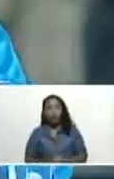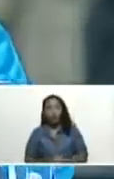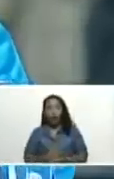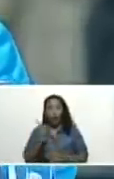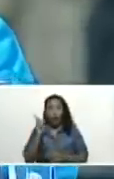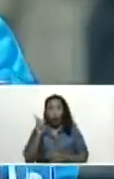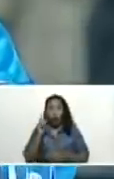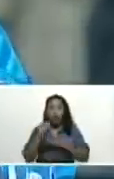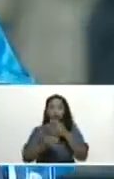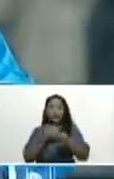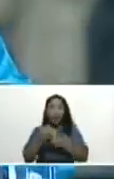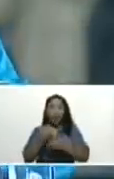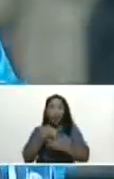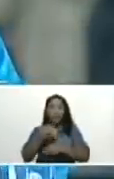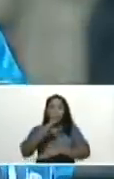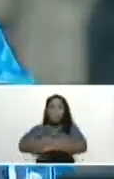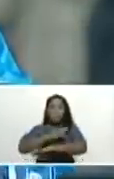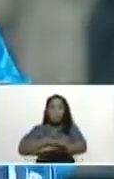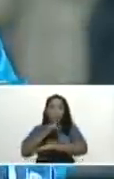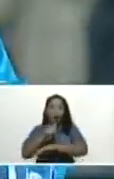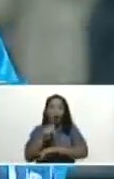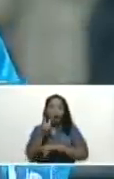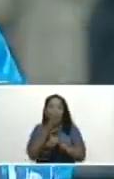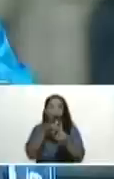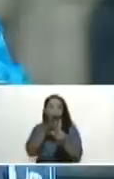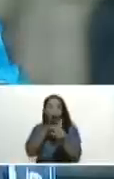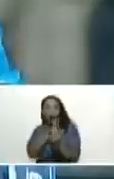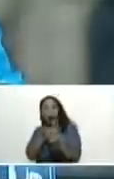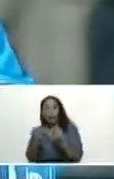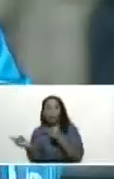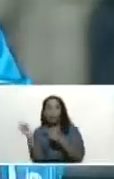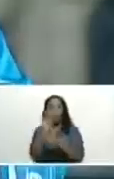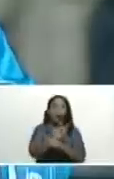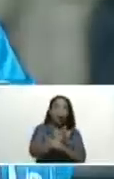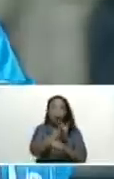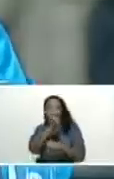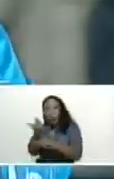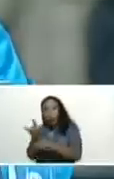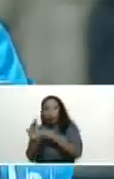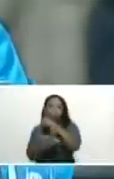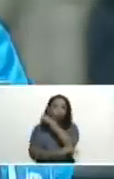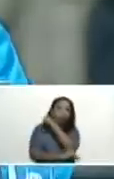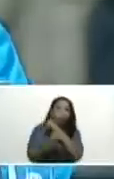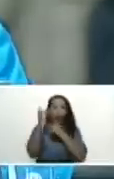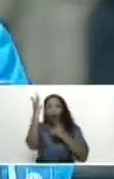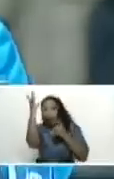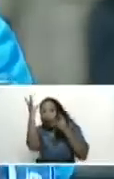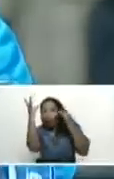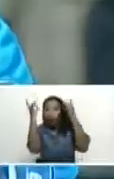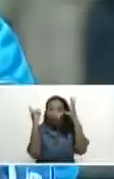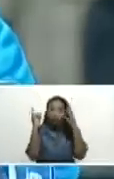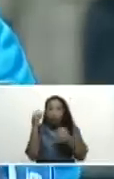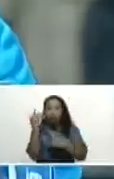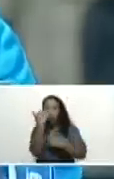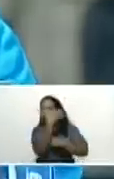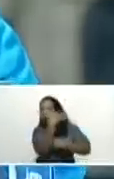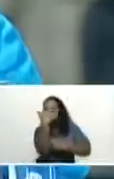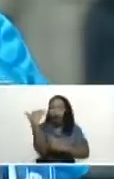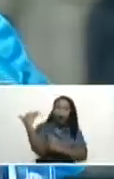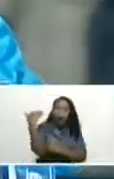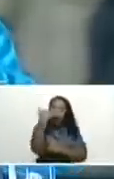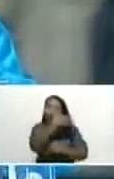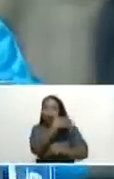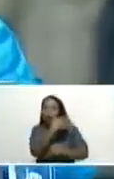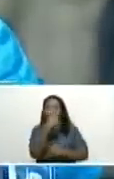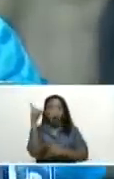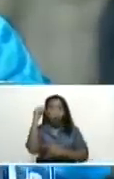haciendo la vida del mafioso, de la corruptela, de la trampa, de la comisión, creyendo que iba a